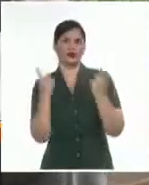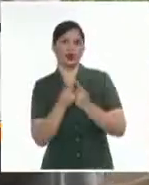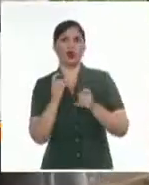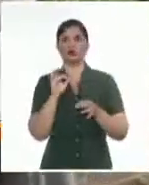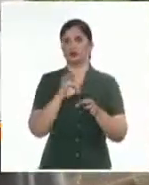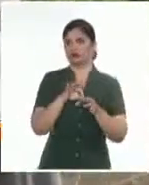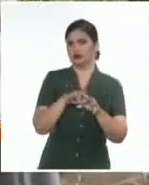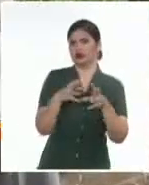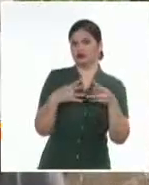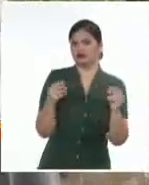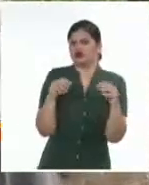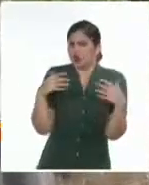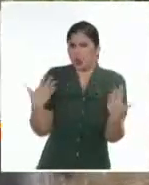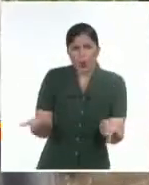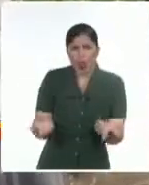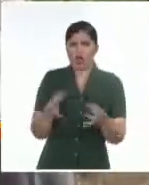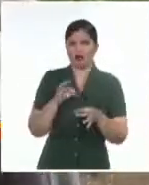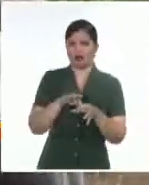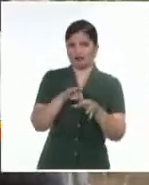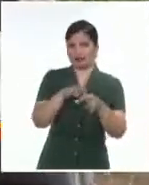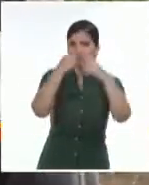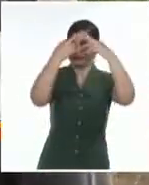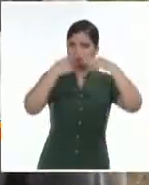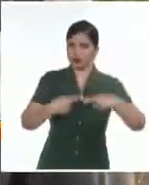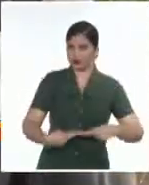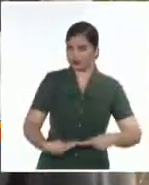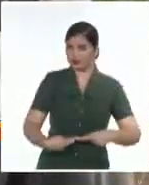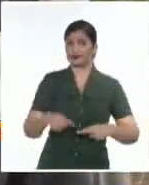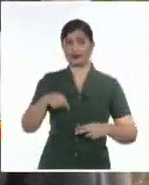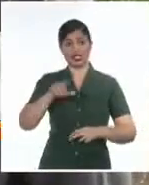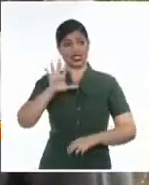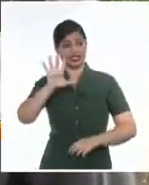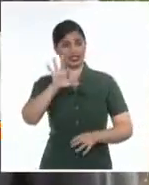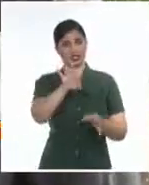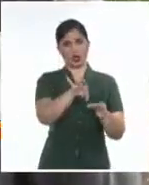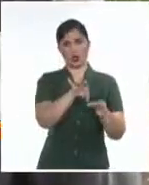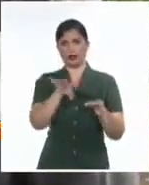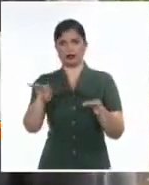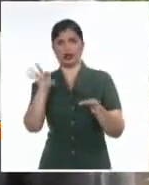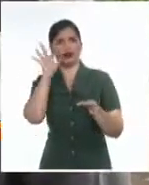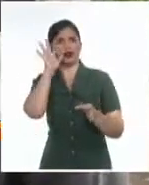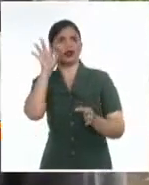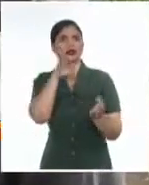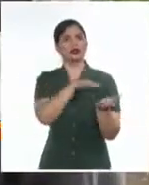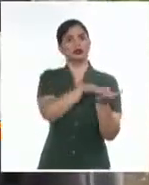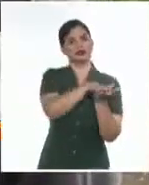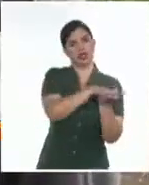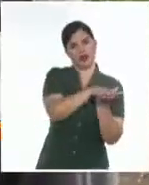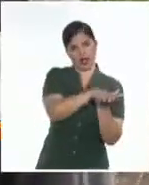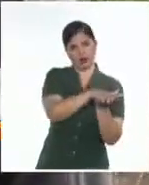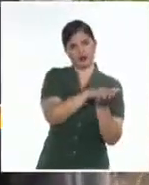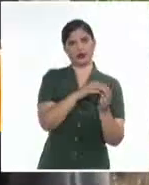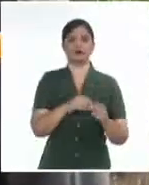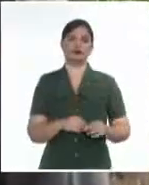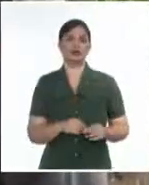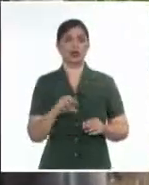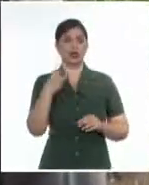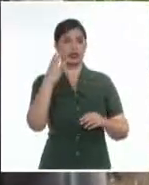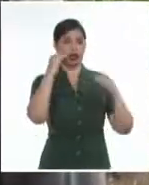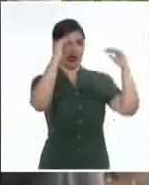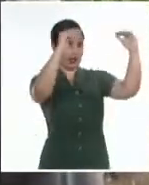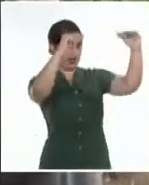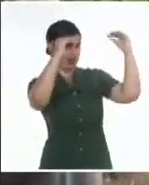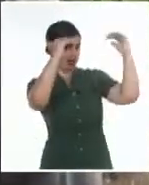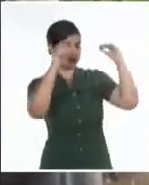¿Qué obtienes? En estos momentos hemos cultivado 5 hectáreas de tabaco, 3 de tapas, 2 al sol. Tenemos fillas